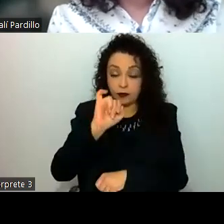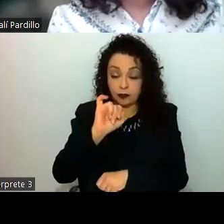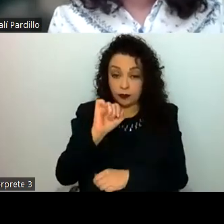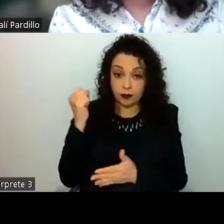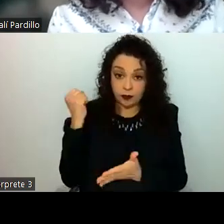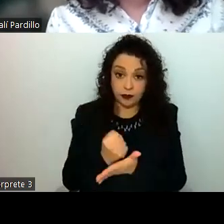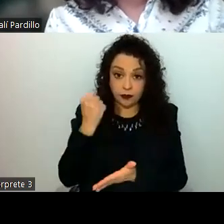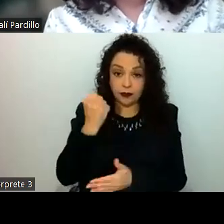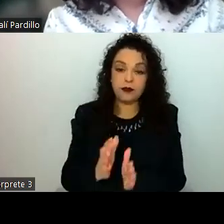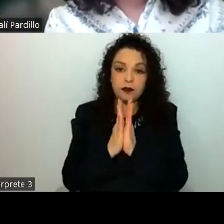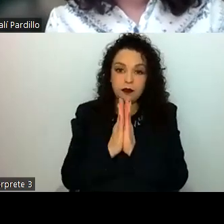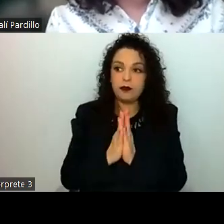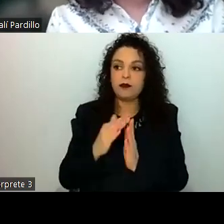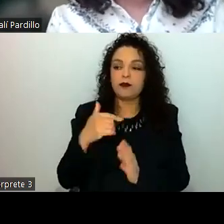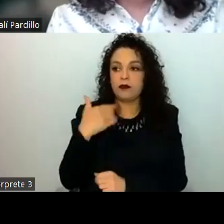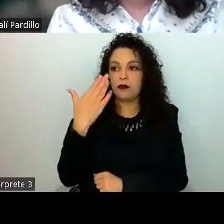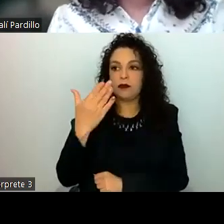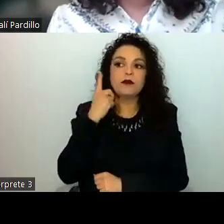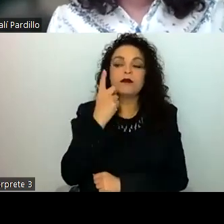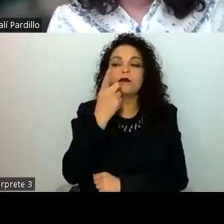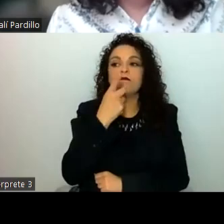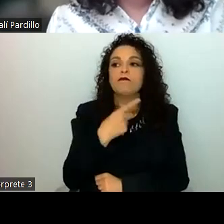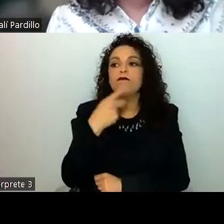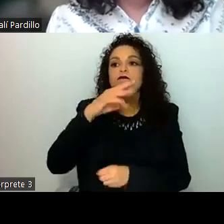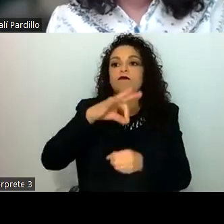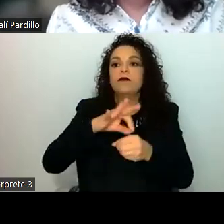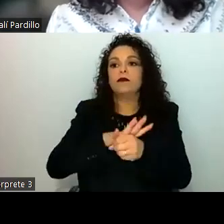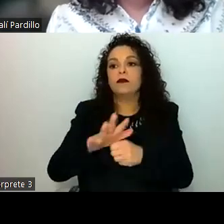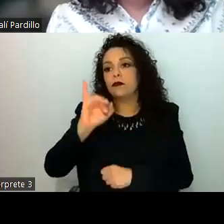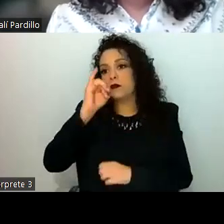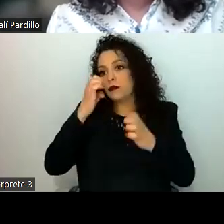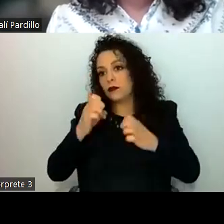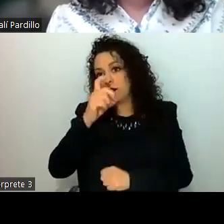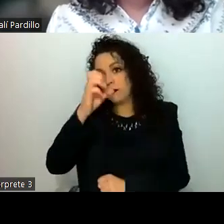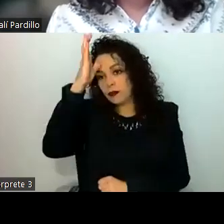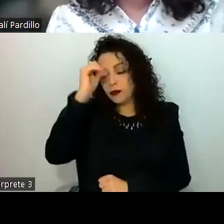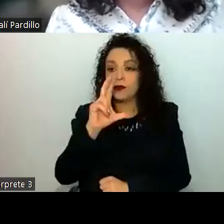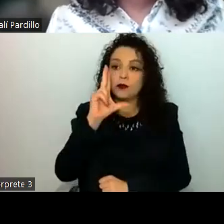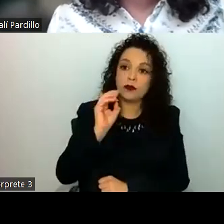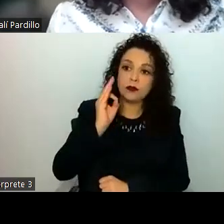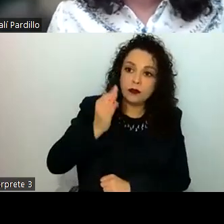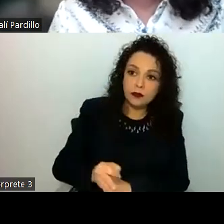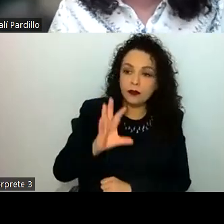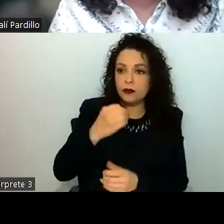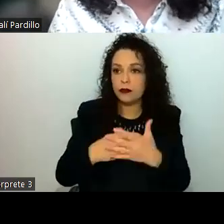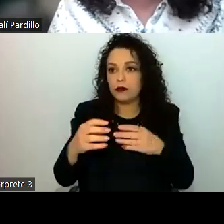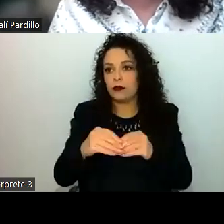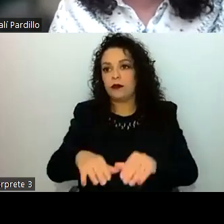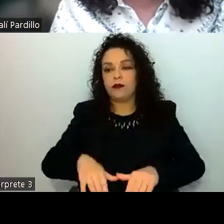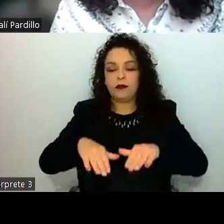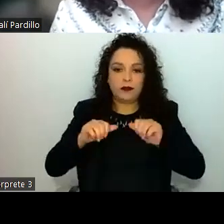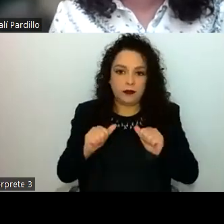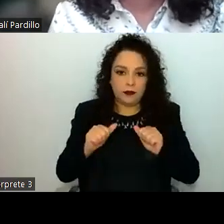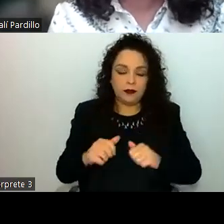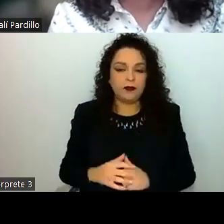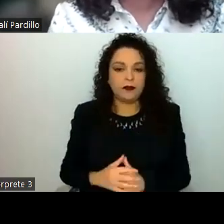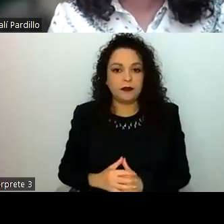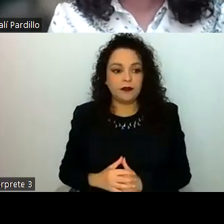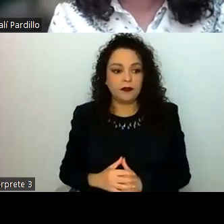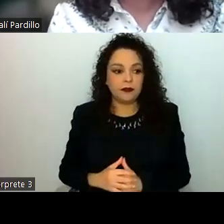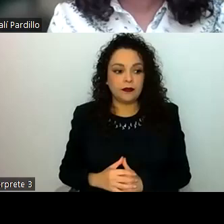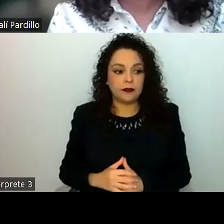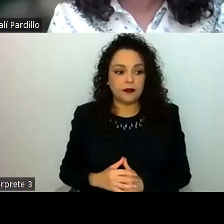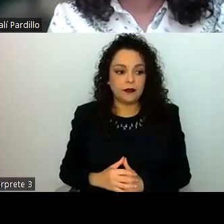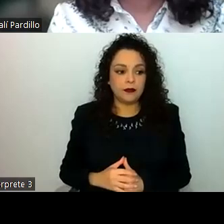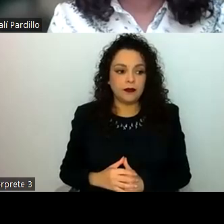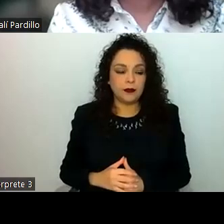los diputados manifestar el sentido de su voto a favor, en contra o en abstención del orden del día previamente realizado.